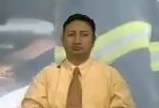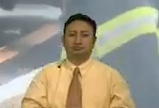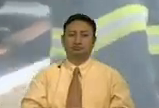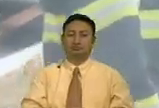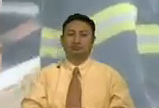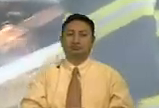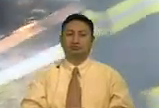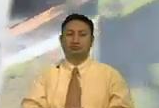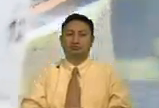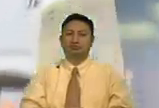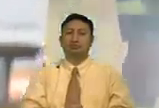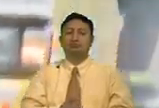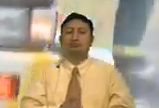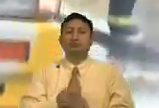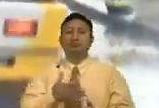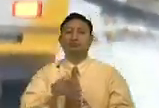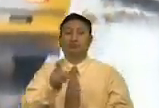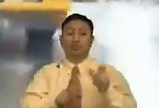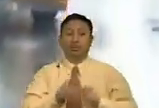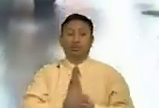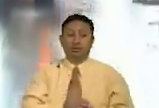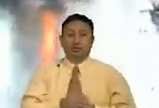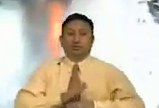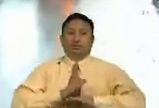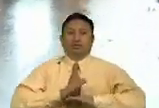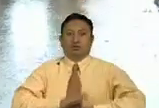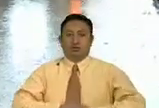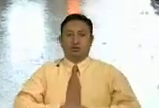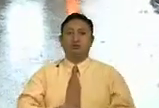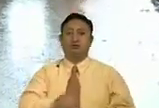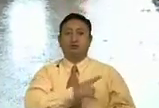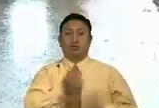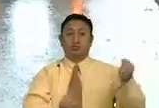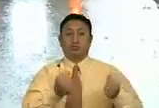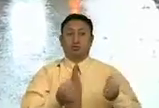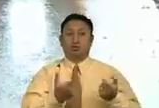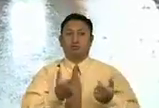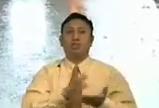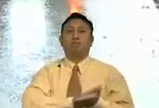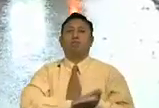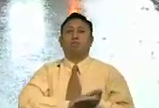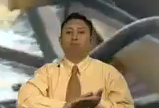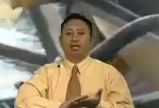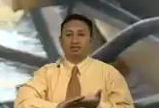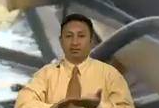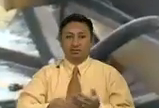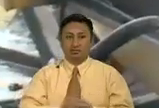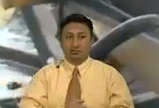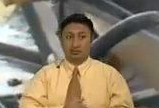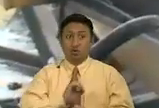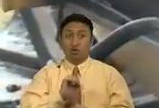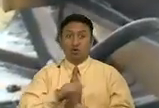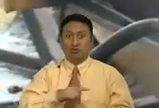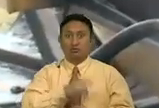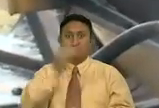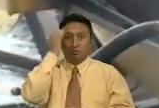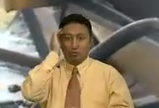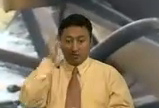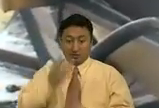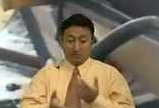de socorro les regresó la respiración cuando comprobaron que el tanquero estaba vacío. Caso contrario, este